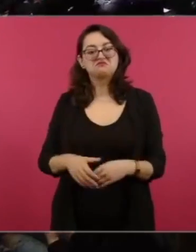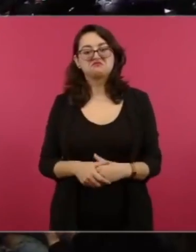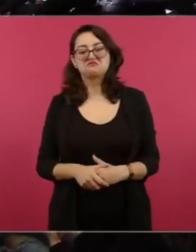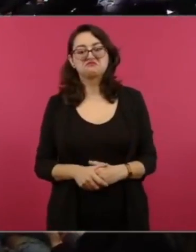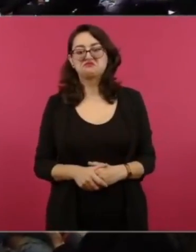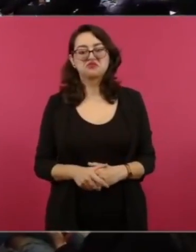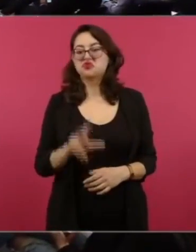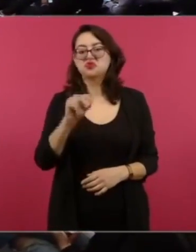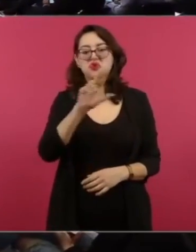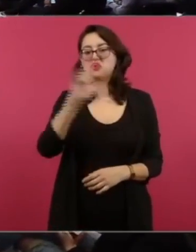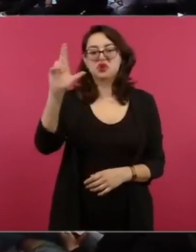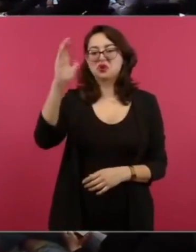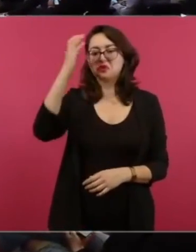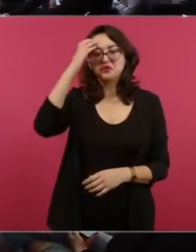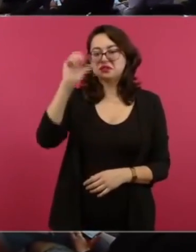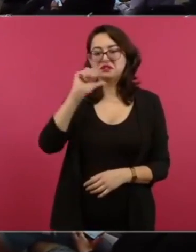Mire.